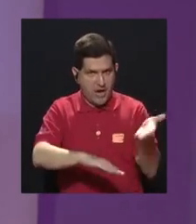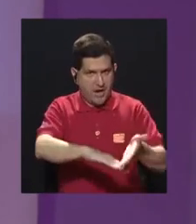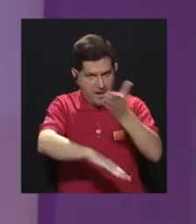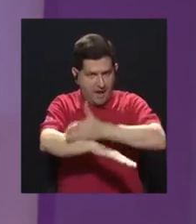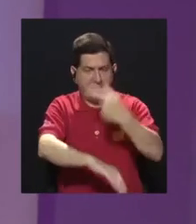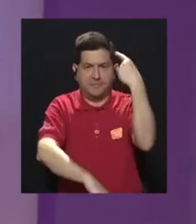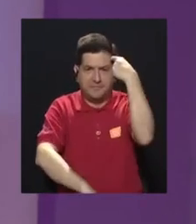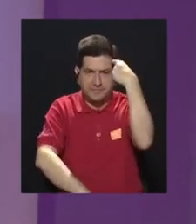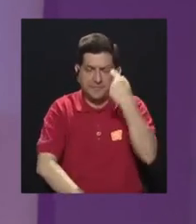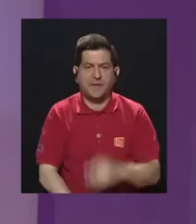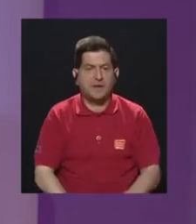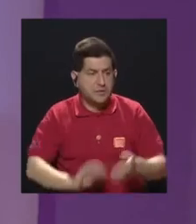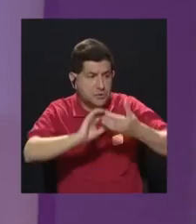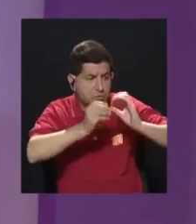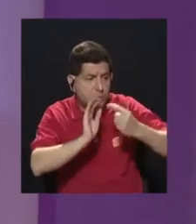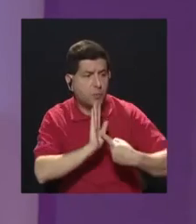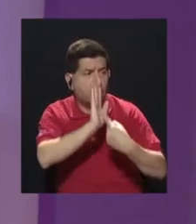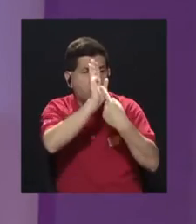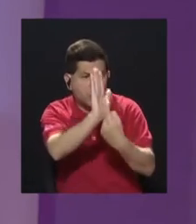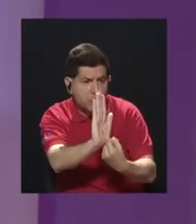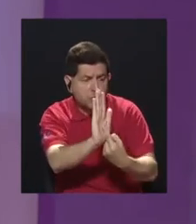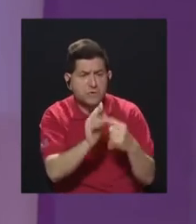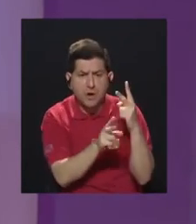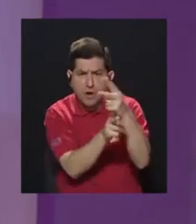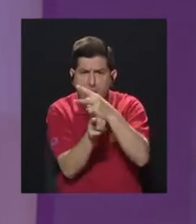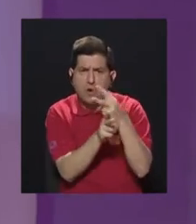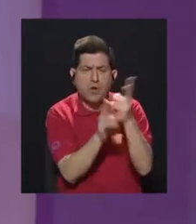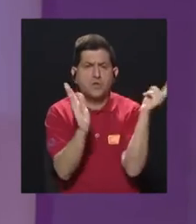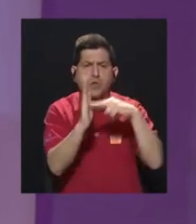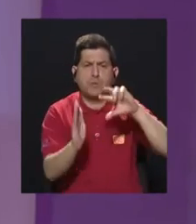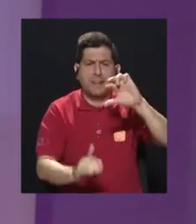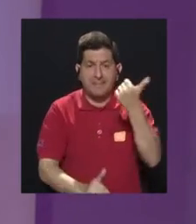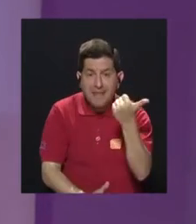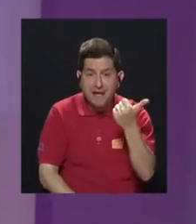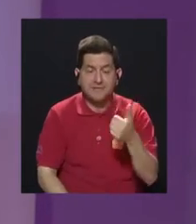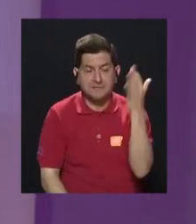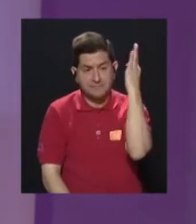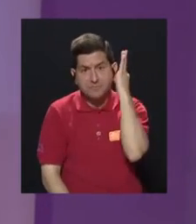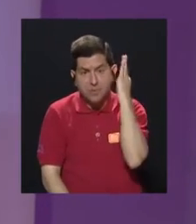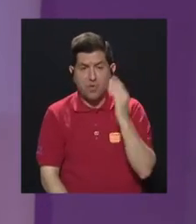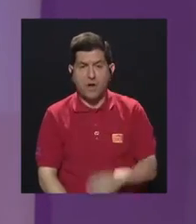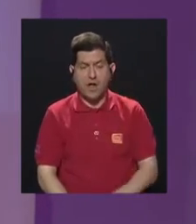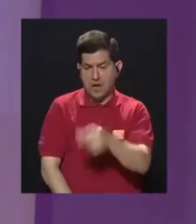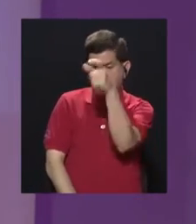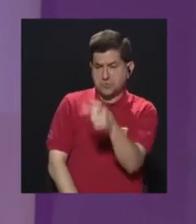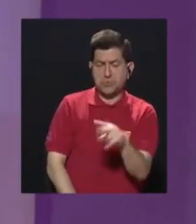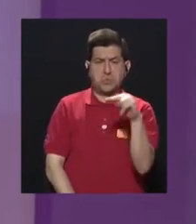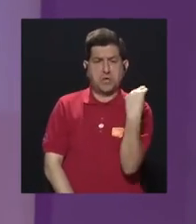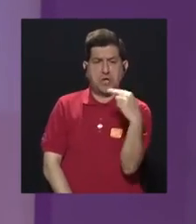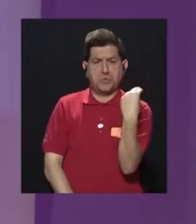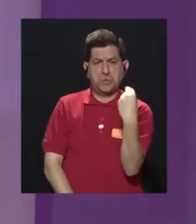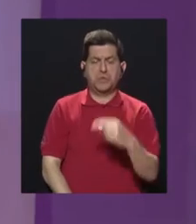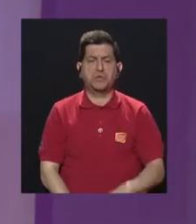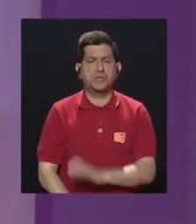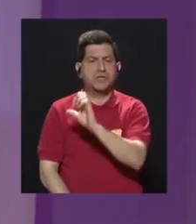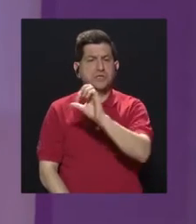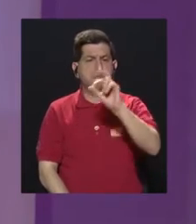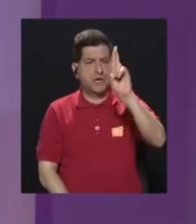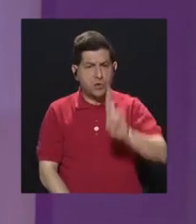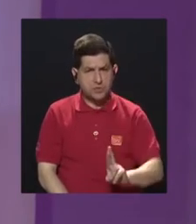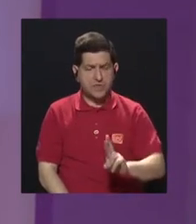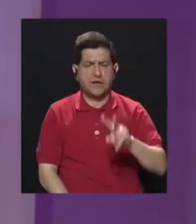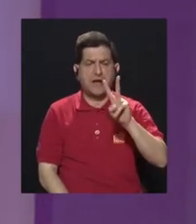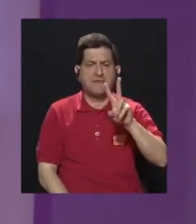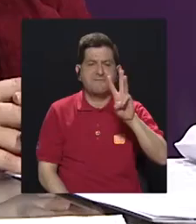pensando que los números que arrojaron el monitoreo del 2010 fue que la mujer era el sujeto de la noticia en costa rica en un